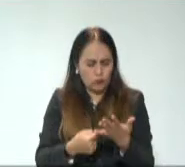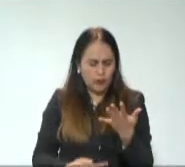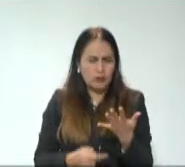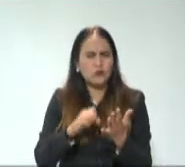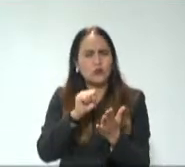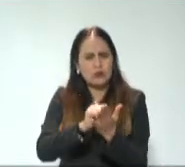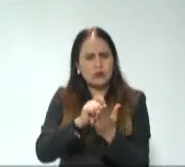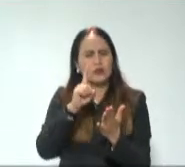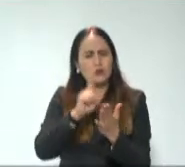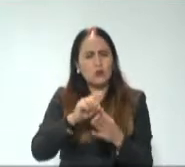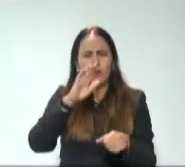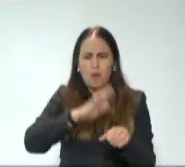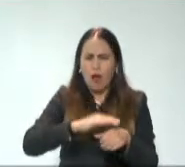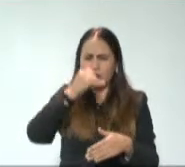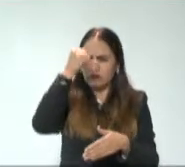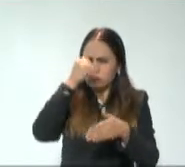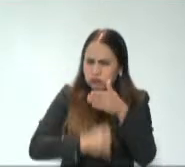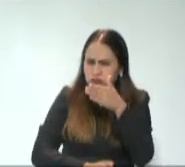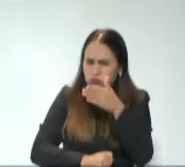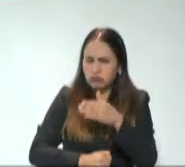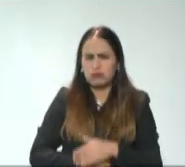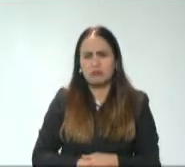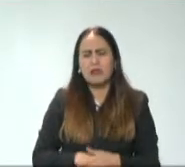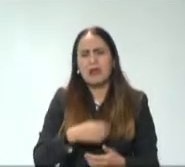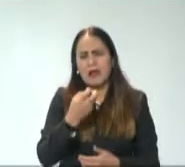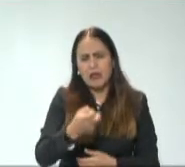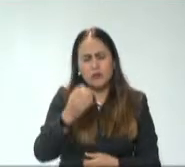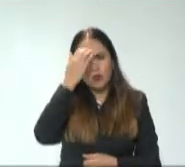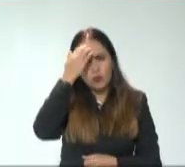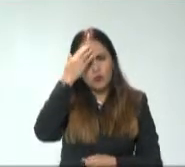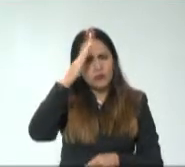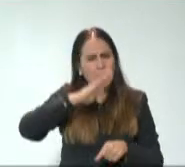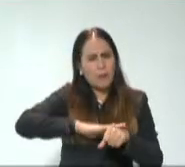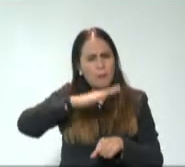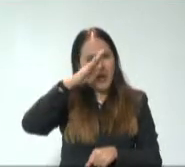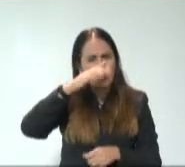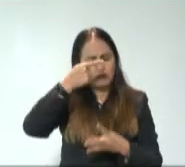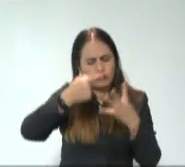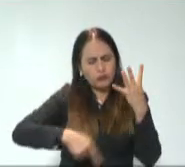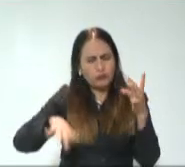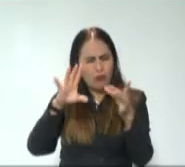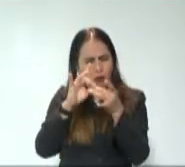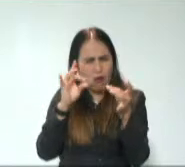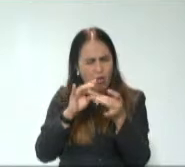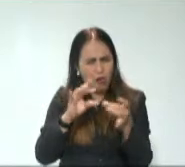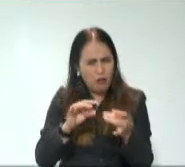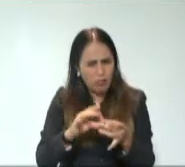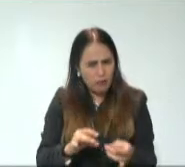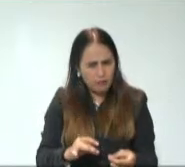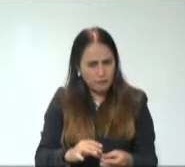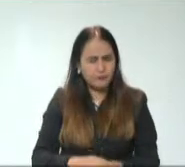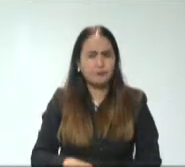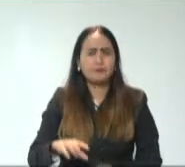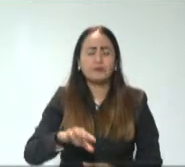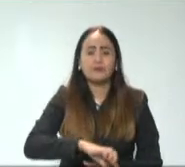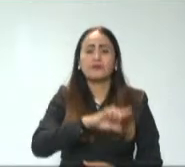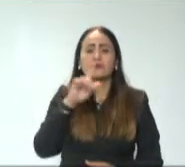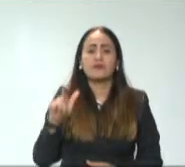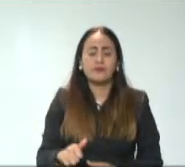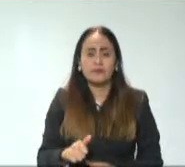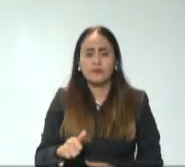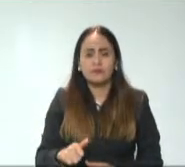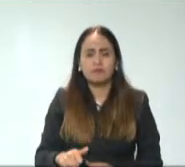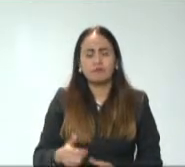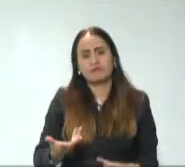información más precisa qué le permita conocer a fondo los detalles luego tenemos